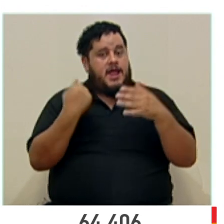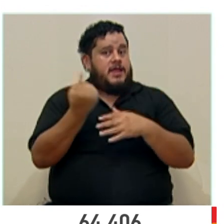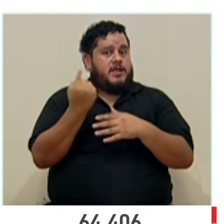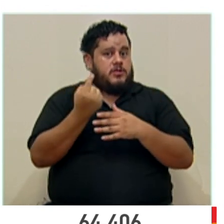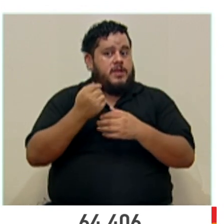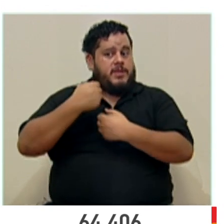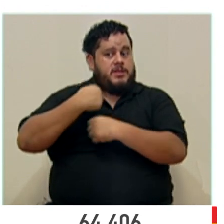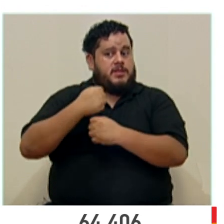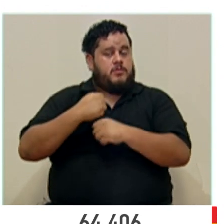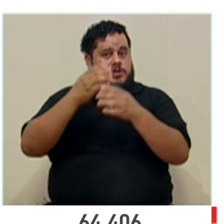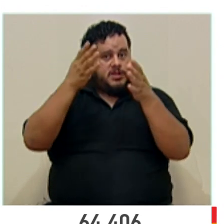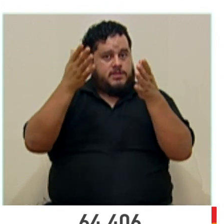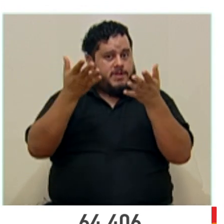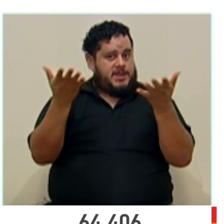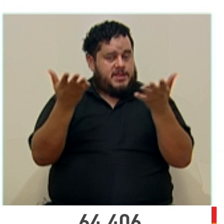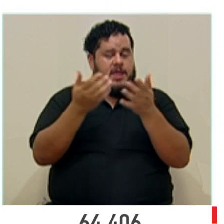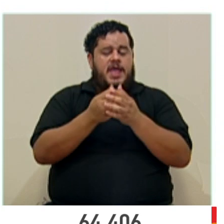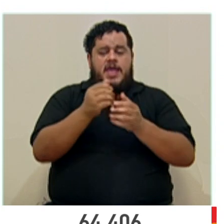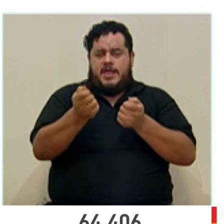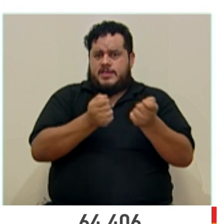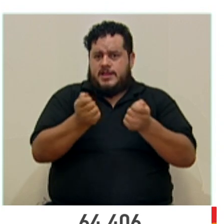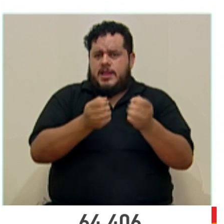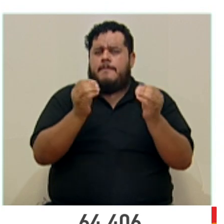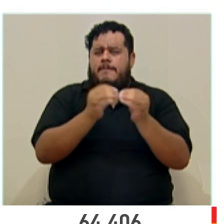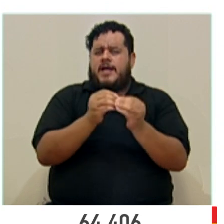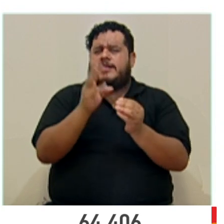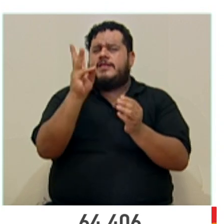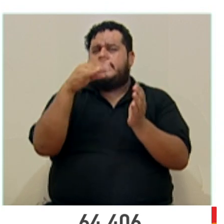solamente municipalidades están administrando más de